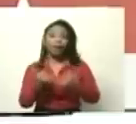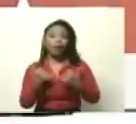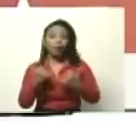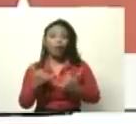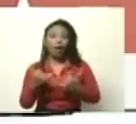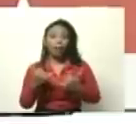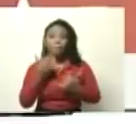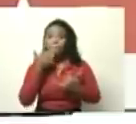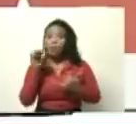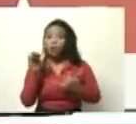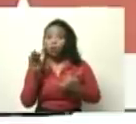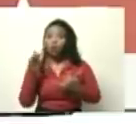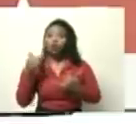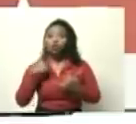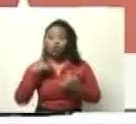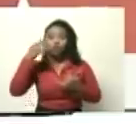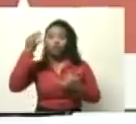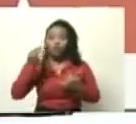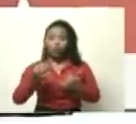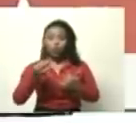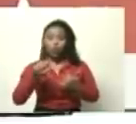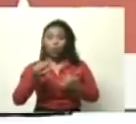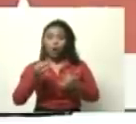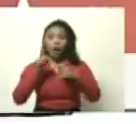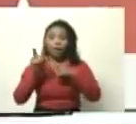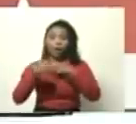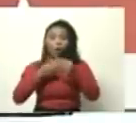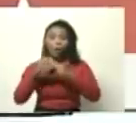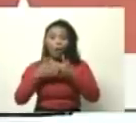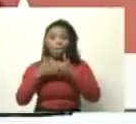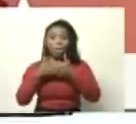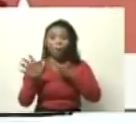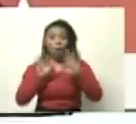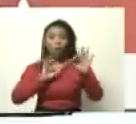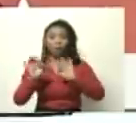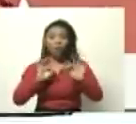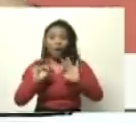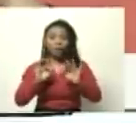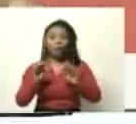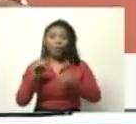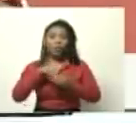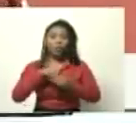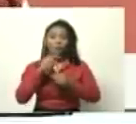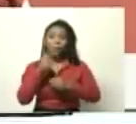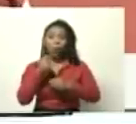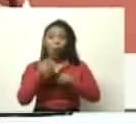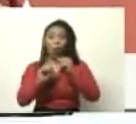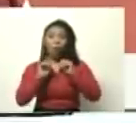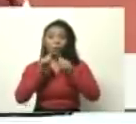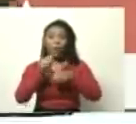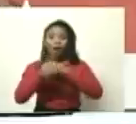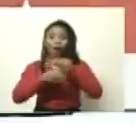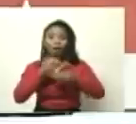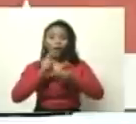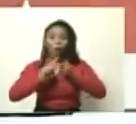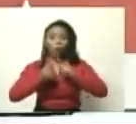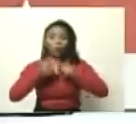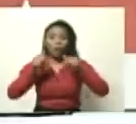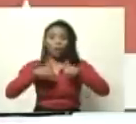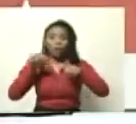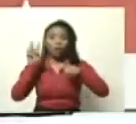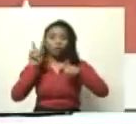que pronto, estoy seguro, que así como se están abriendo los teatros, dentro de poco comenzarán a hacerse cosas en